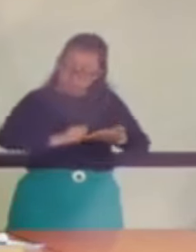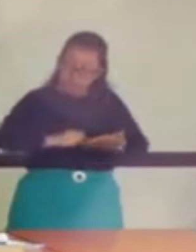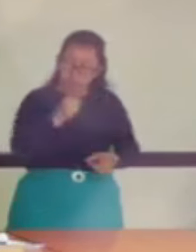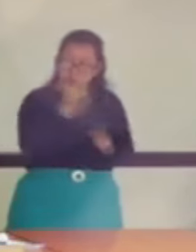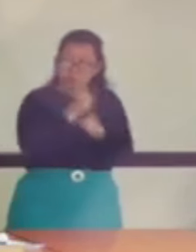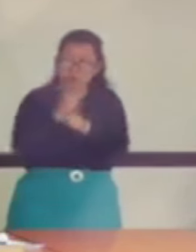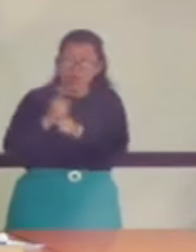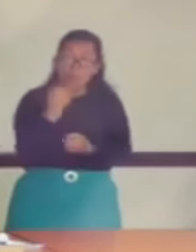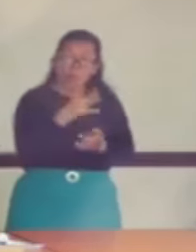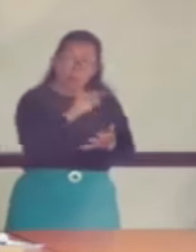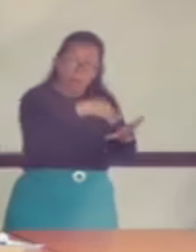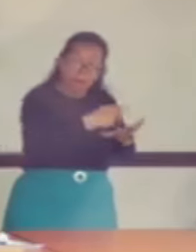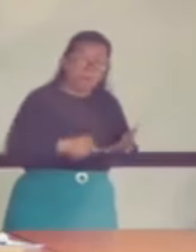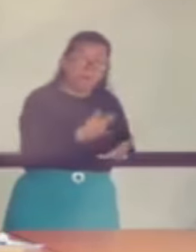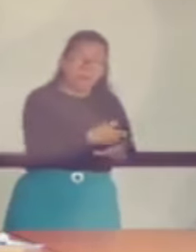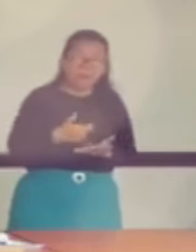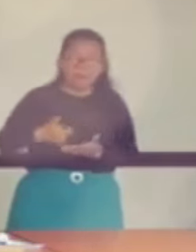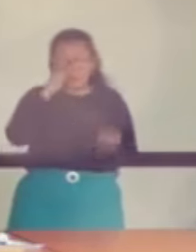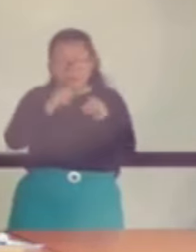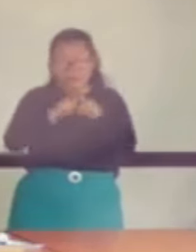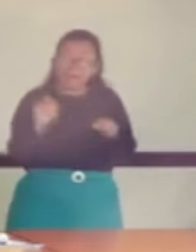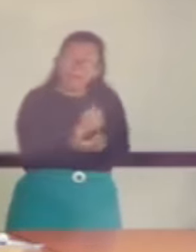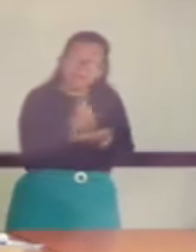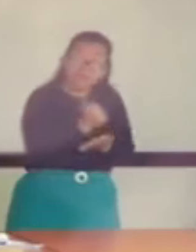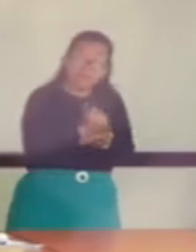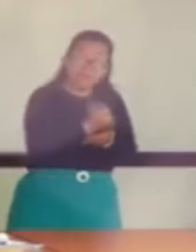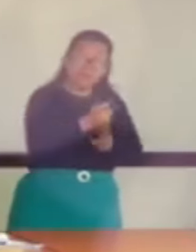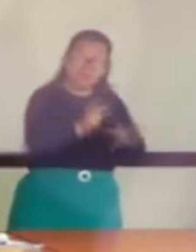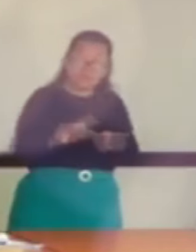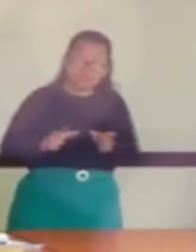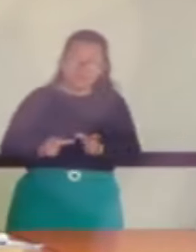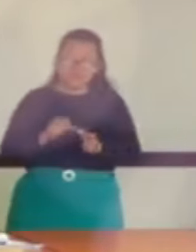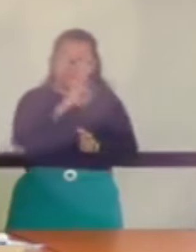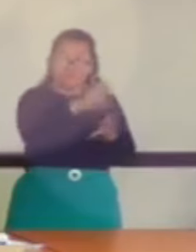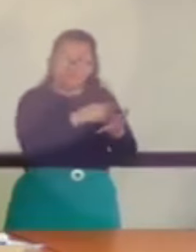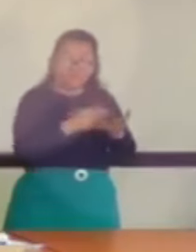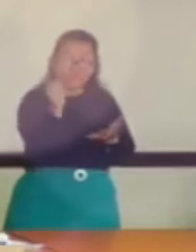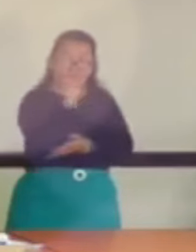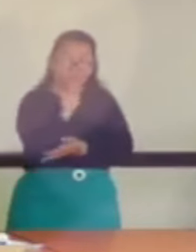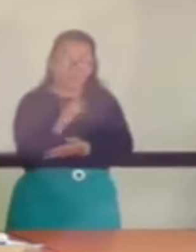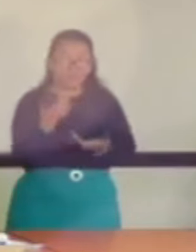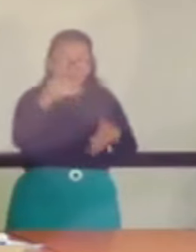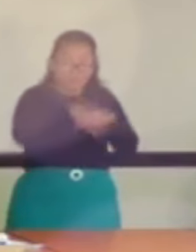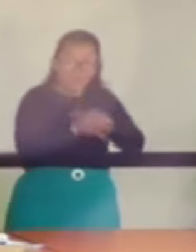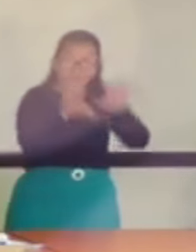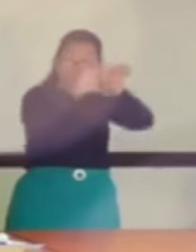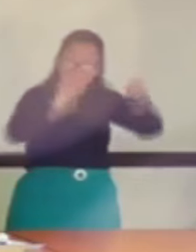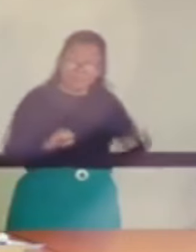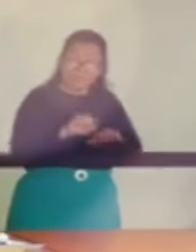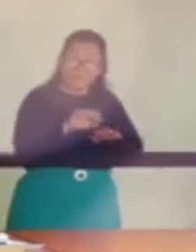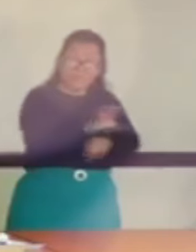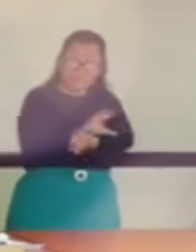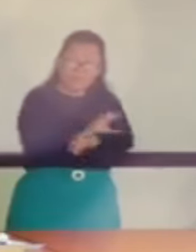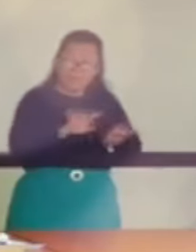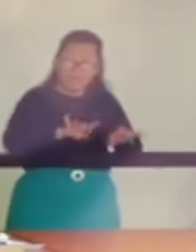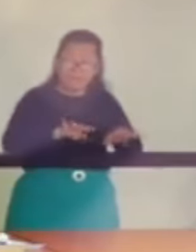se modernice el sistema de control de los inventarios a través de sistemas informáticos y no como se está llevando en algunos